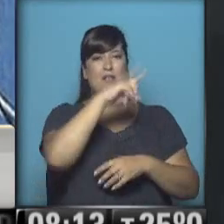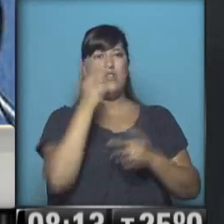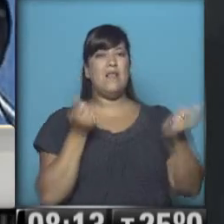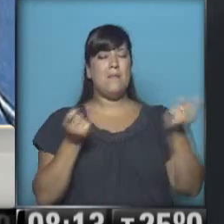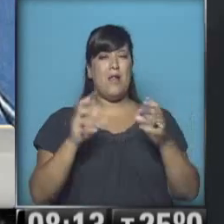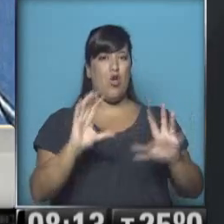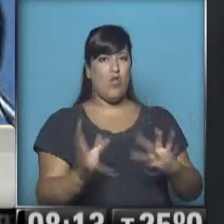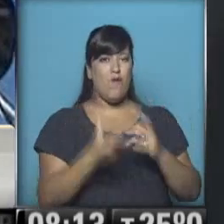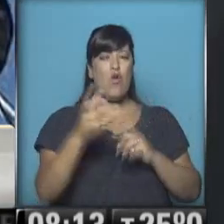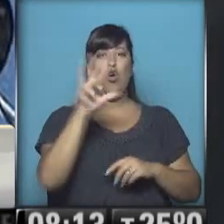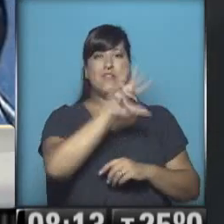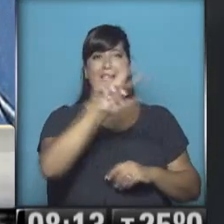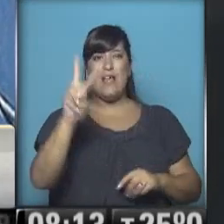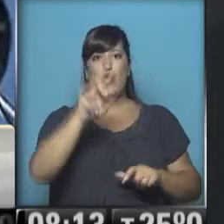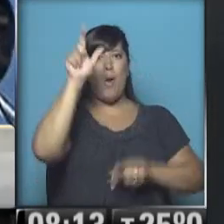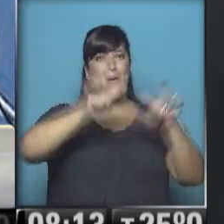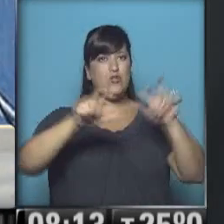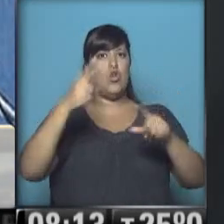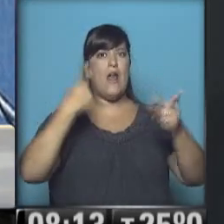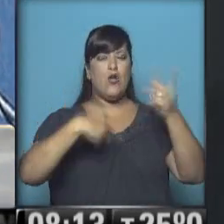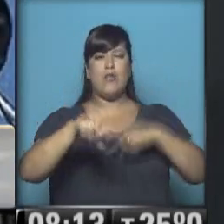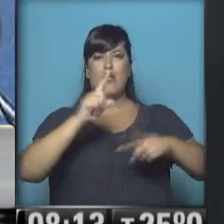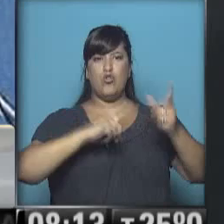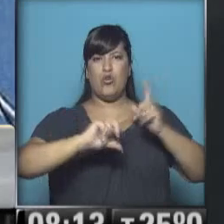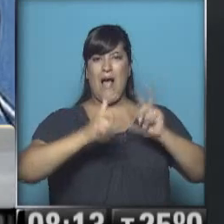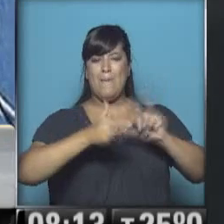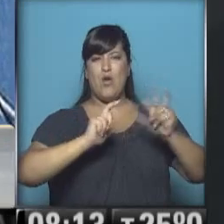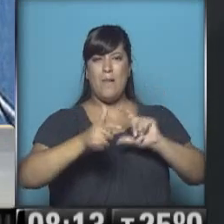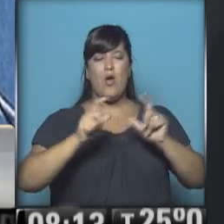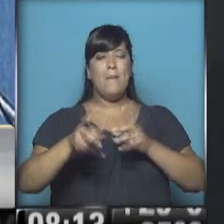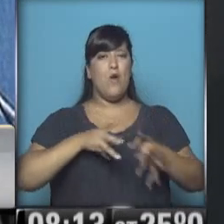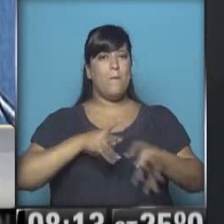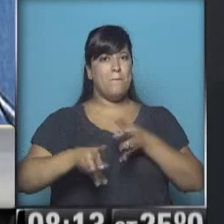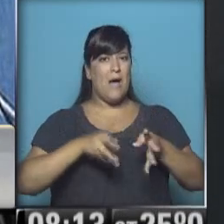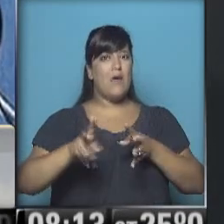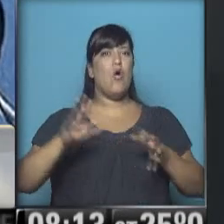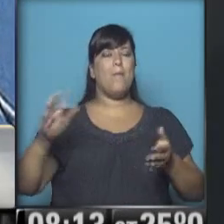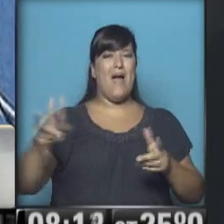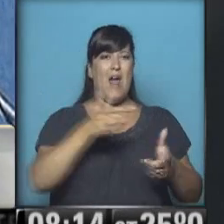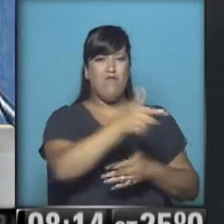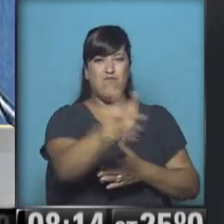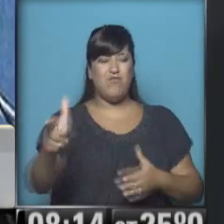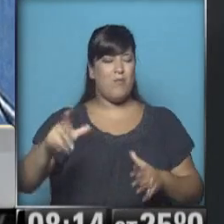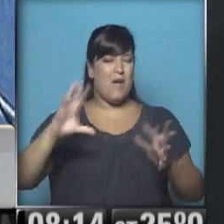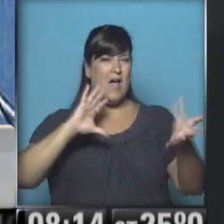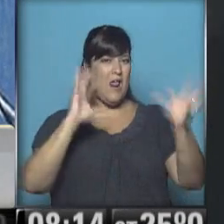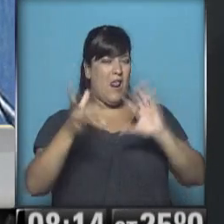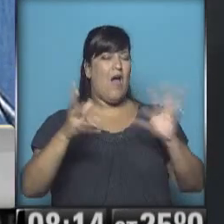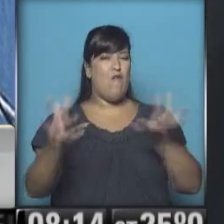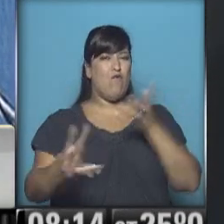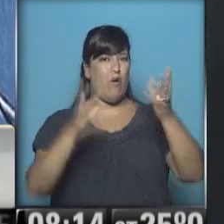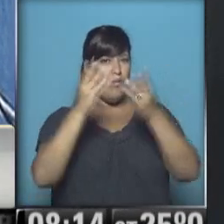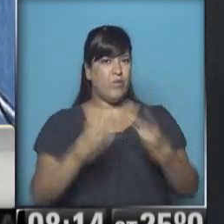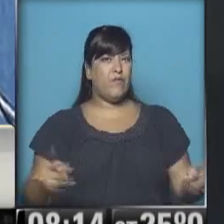32 brigadistas que tienen que rotar en forma permanente, maquinarias viales para el trabajo de cortafuegos y embarcaciones también